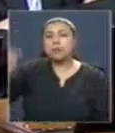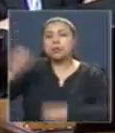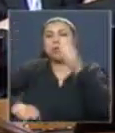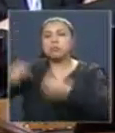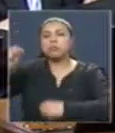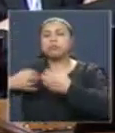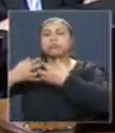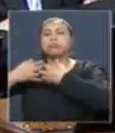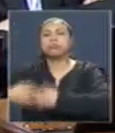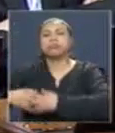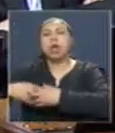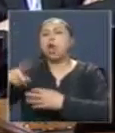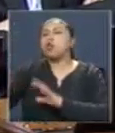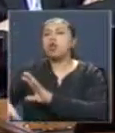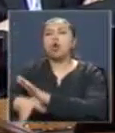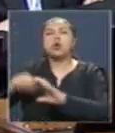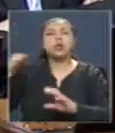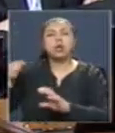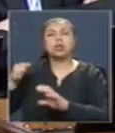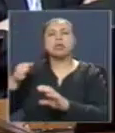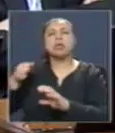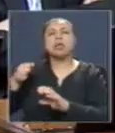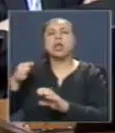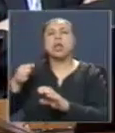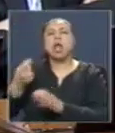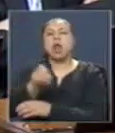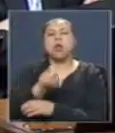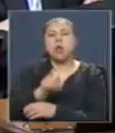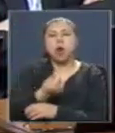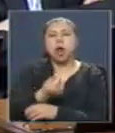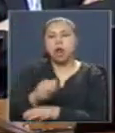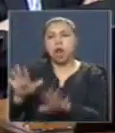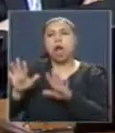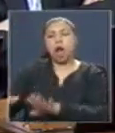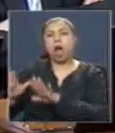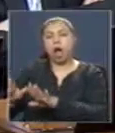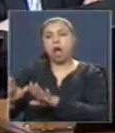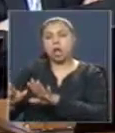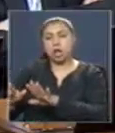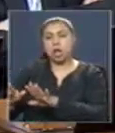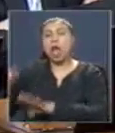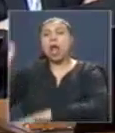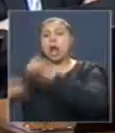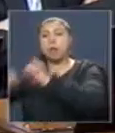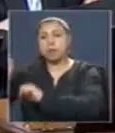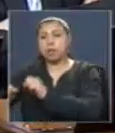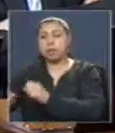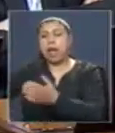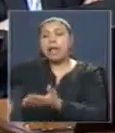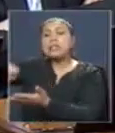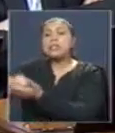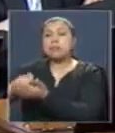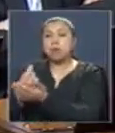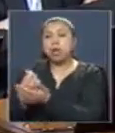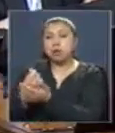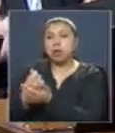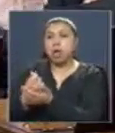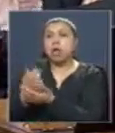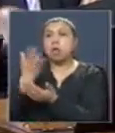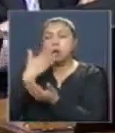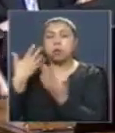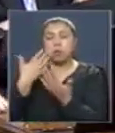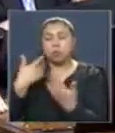las utilidades, las deje en la empresa, se puedan reinvertir. Y cuando retira las utilidades, va a pagar el impuesto